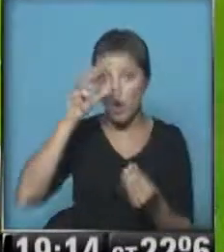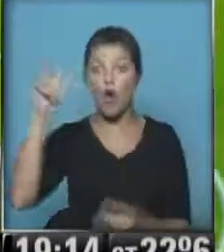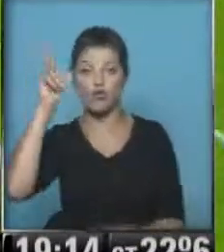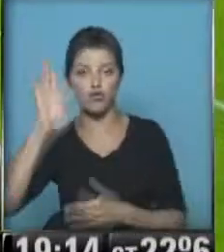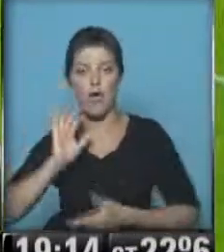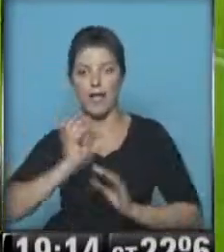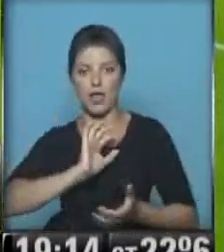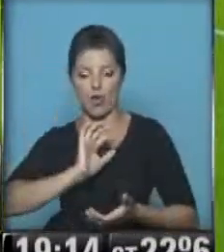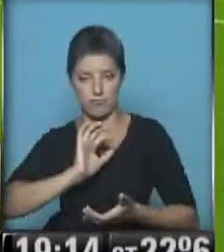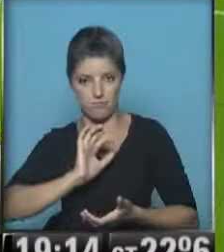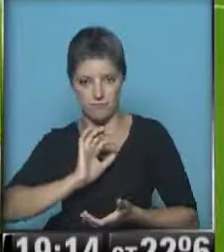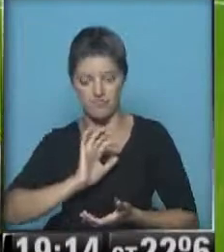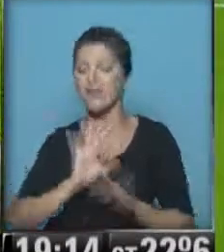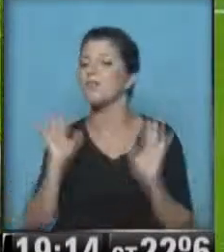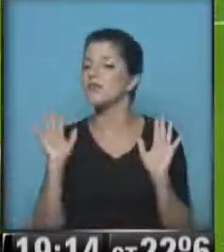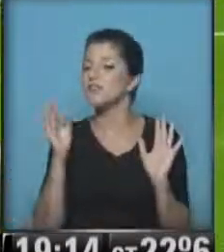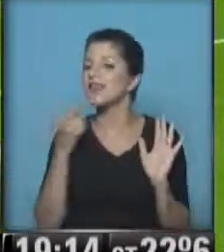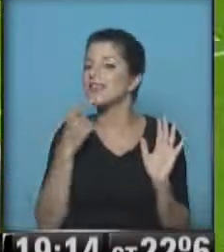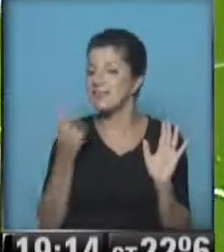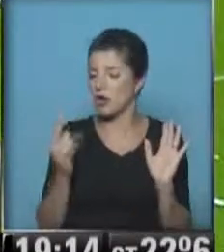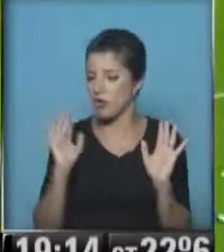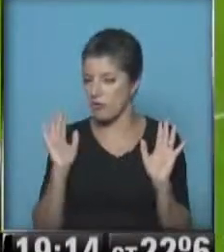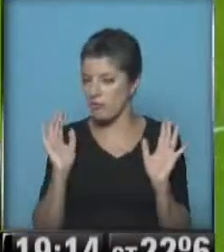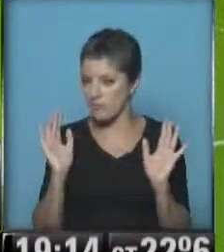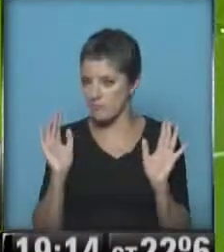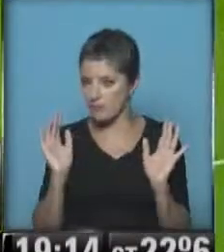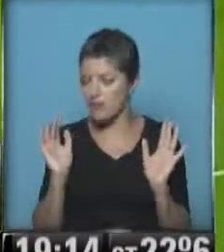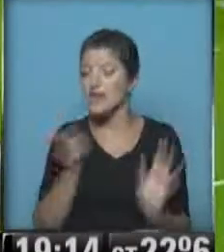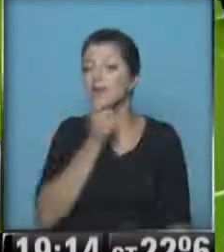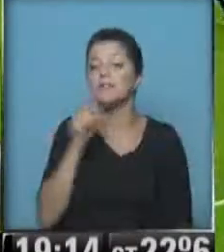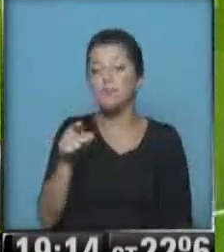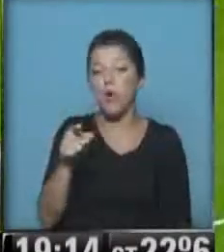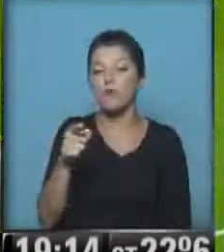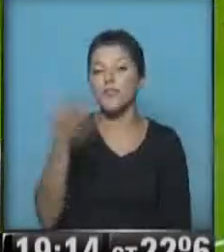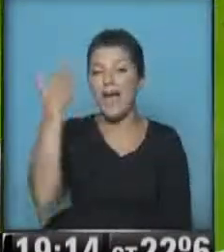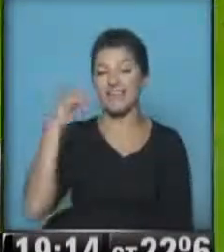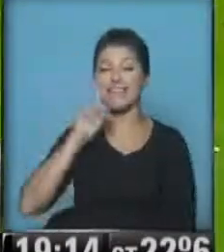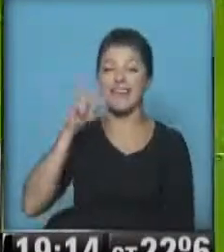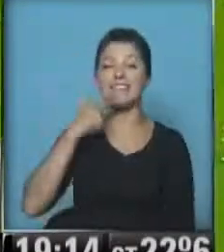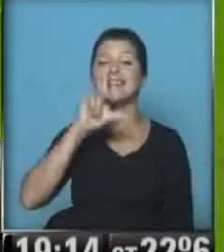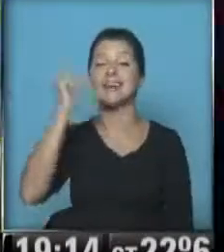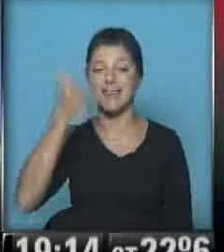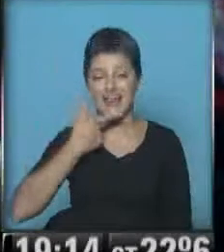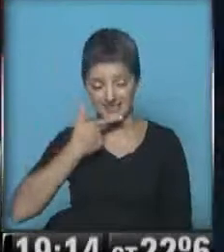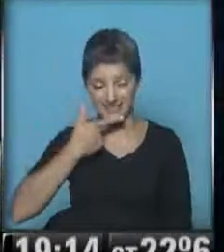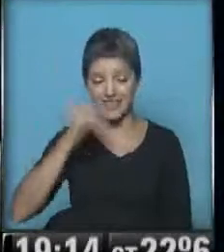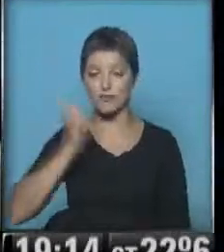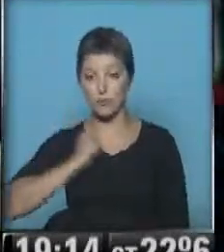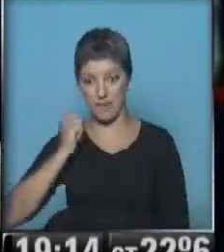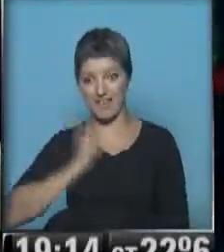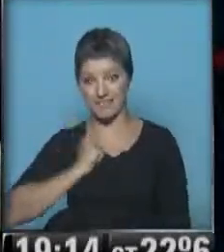carrera. Digo, si vos tenés, en su momento lo tuviste a Islas, un gran arquero, y en el banco de